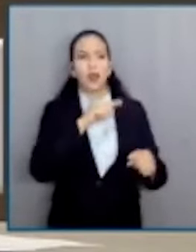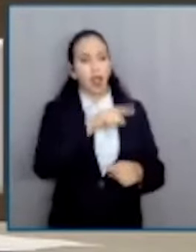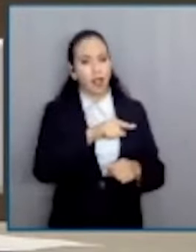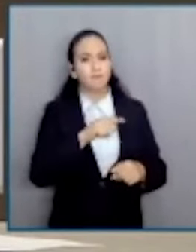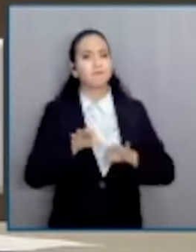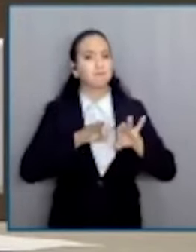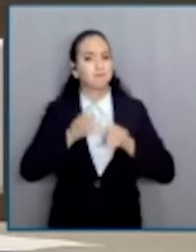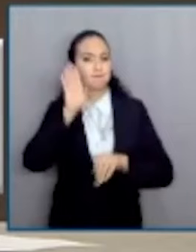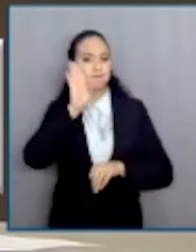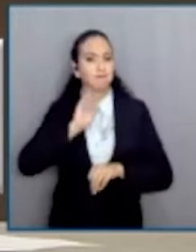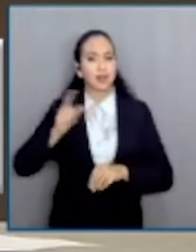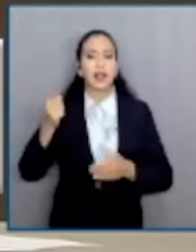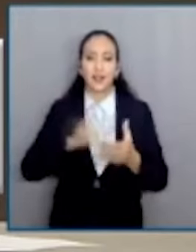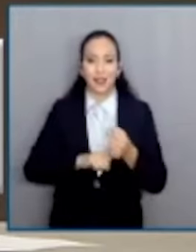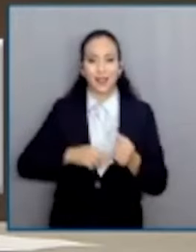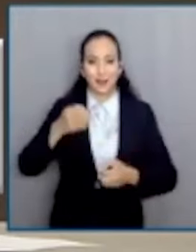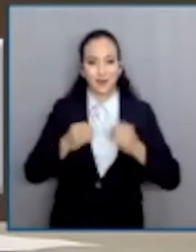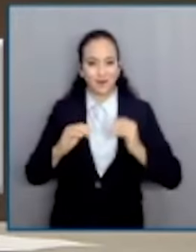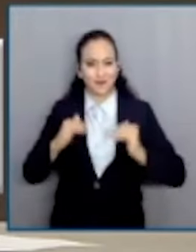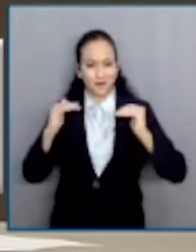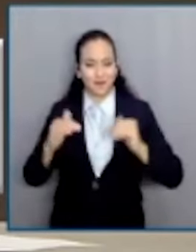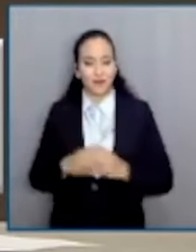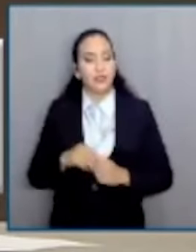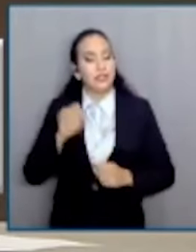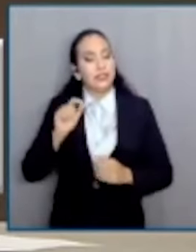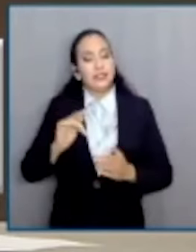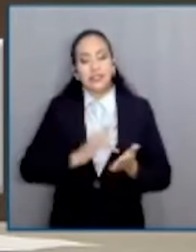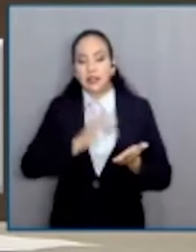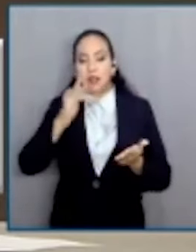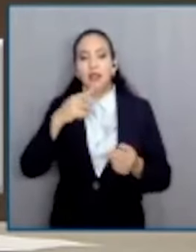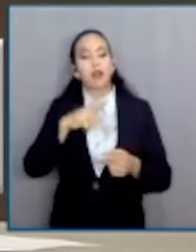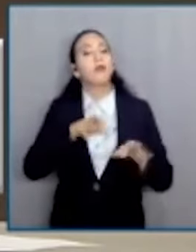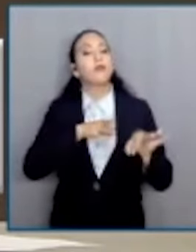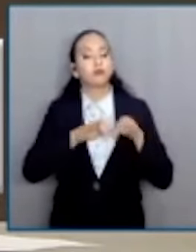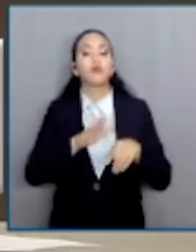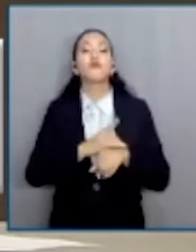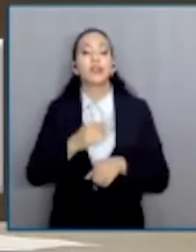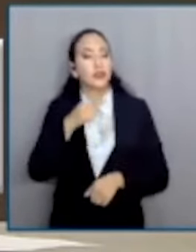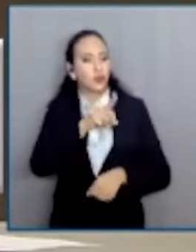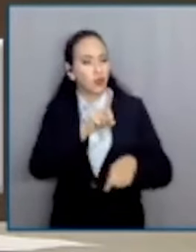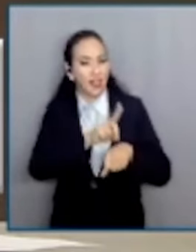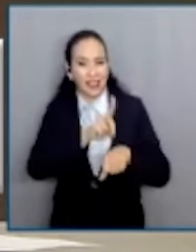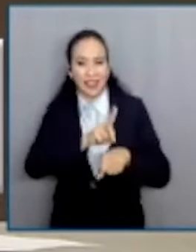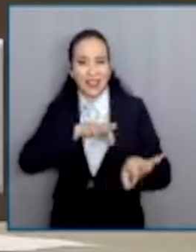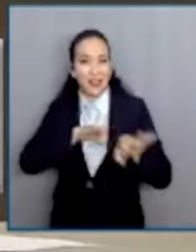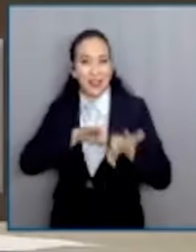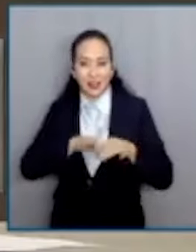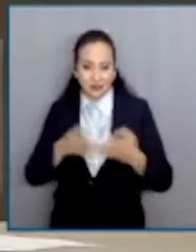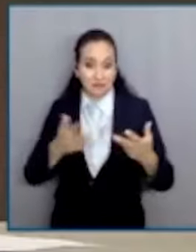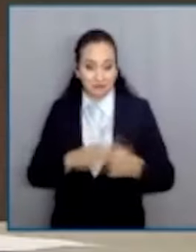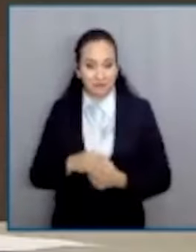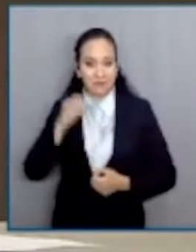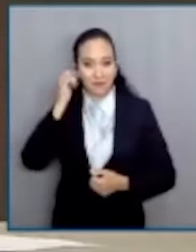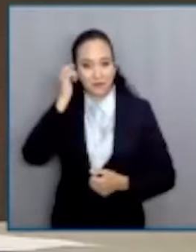corte Mi mayor gratitud por lo que desde la noble labor diaria de tu ponencia hecho por la